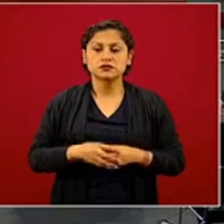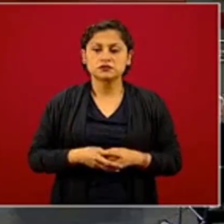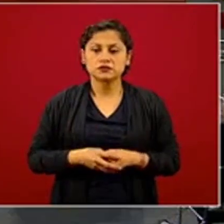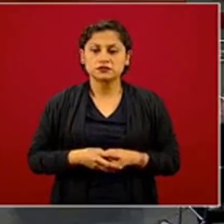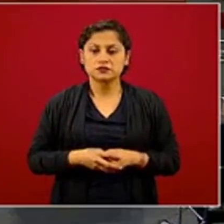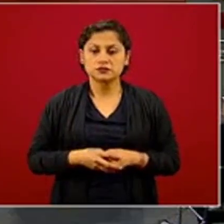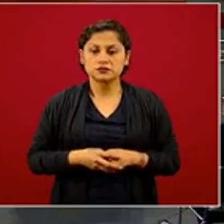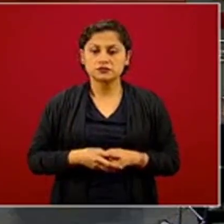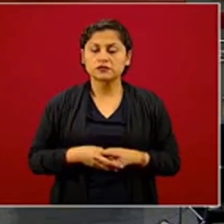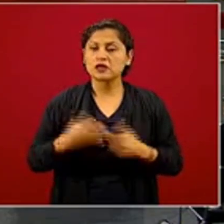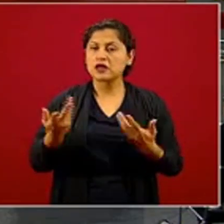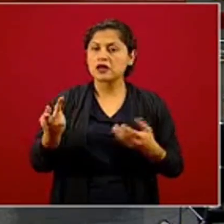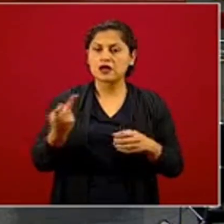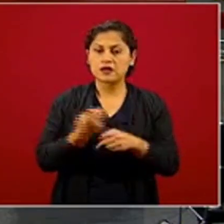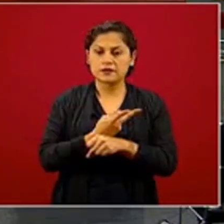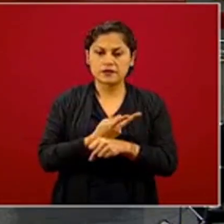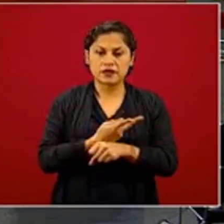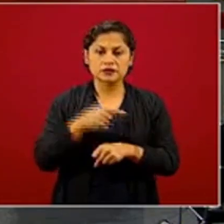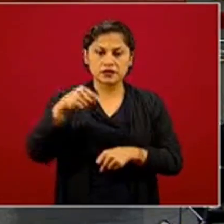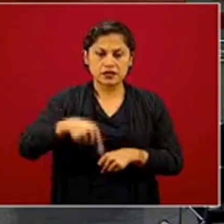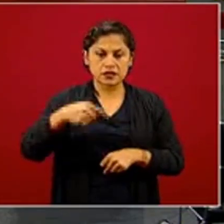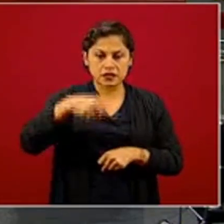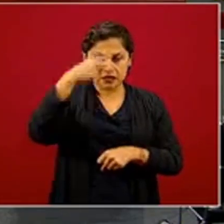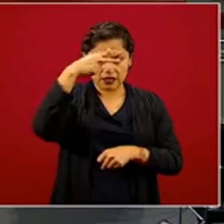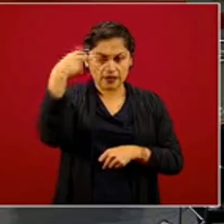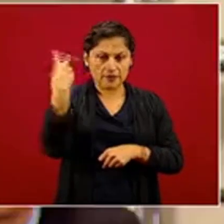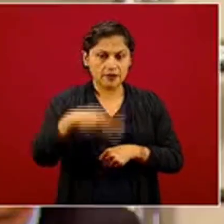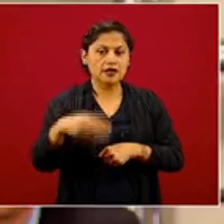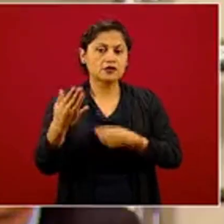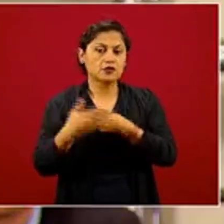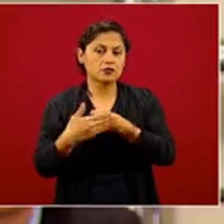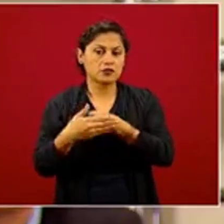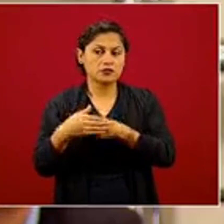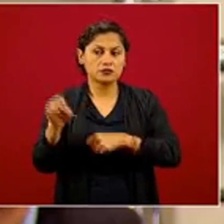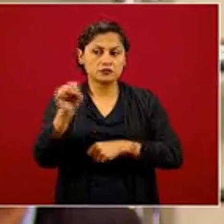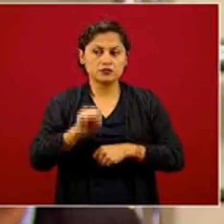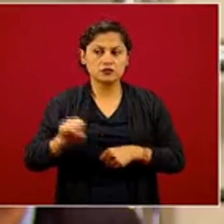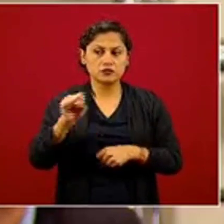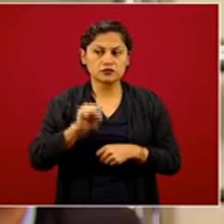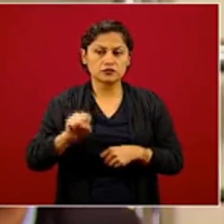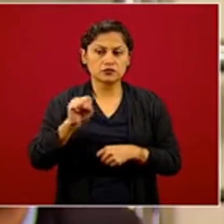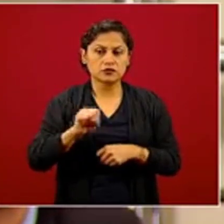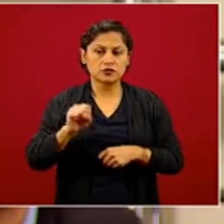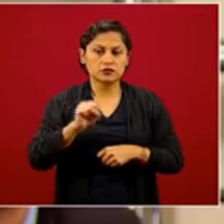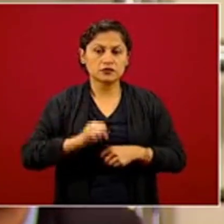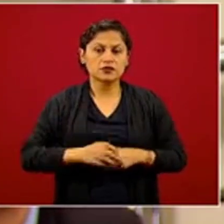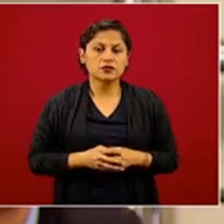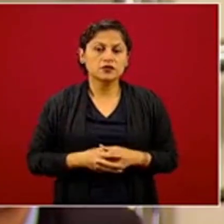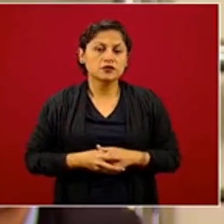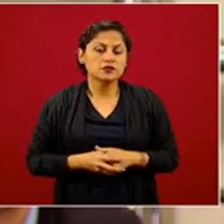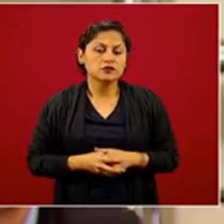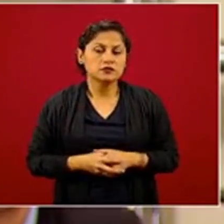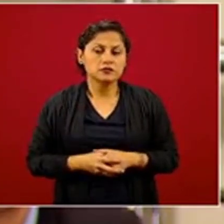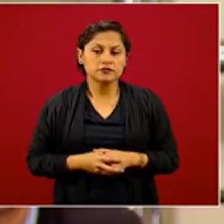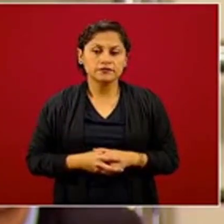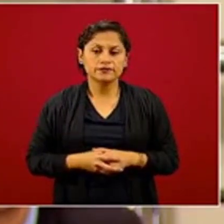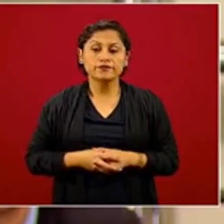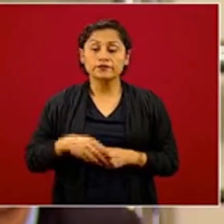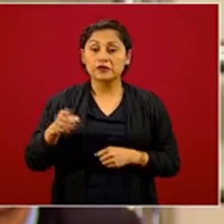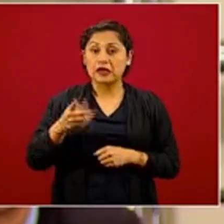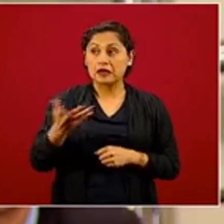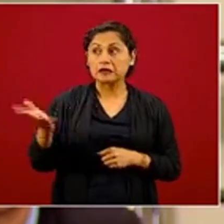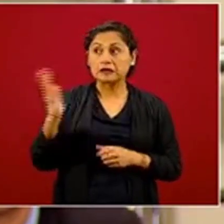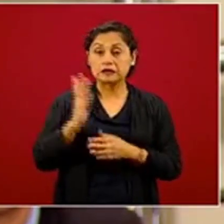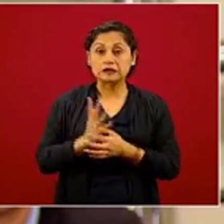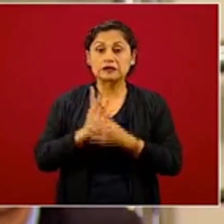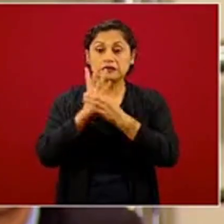día sábado? Porque por ahí una televisora ya anda aventando campanas al vuelo diciendo que va a haber un festejo y esto